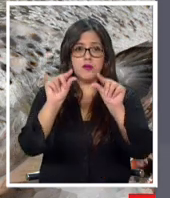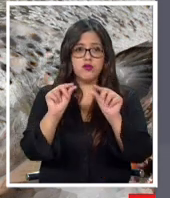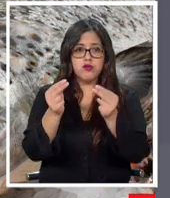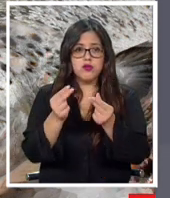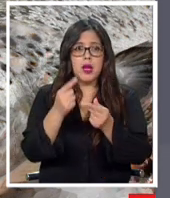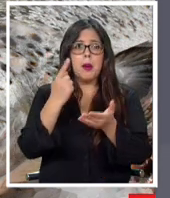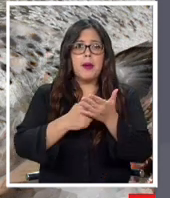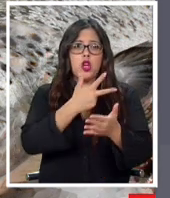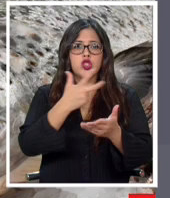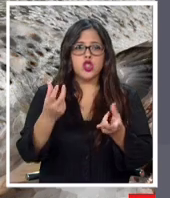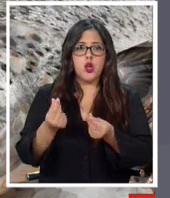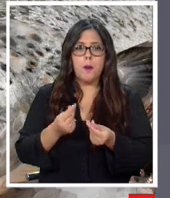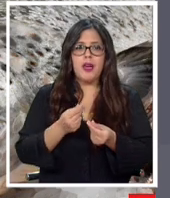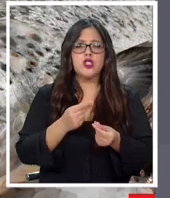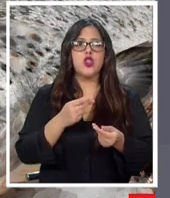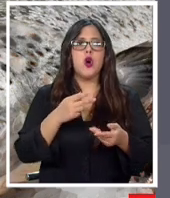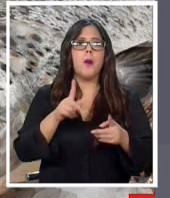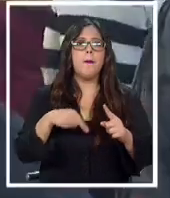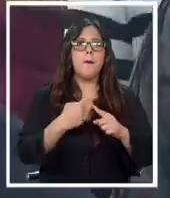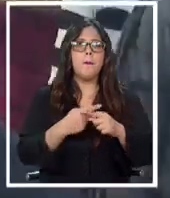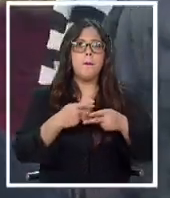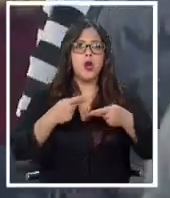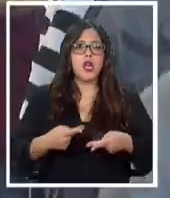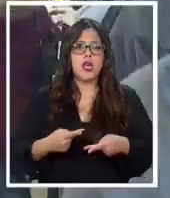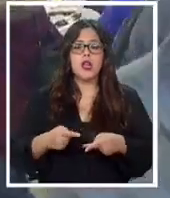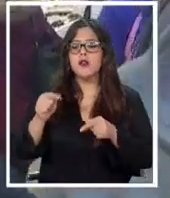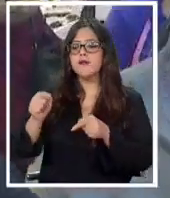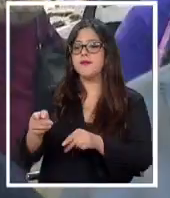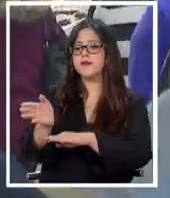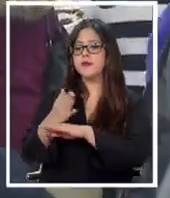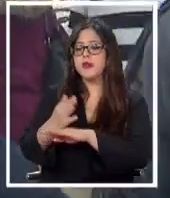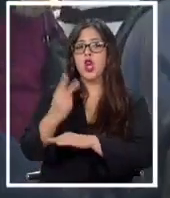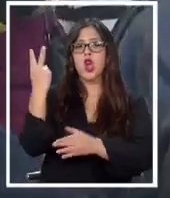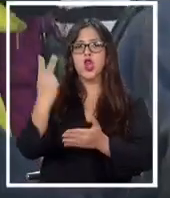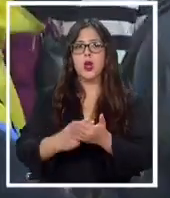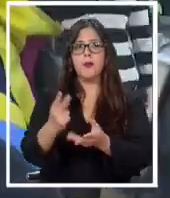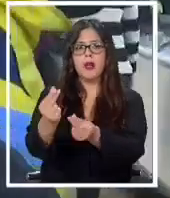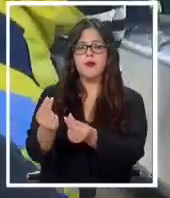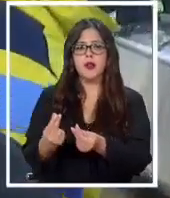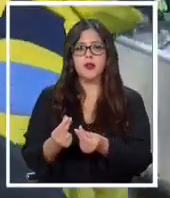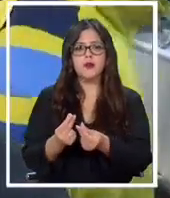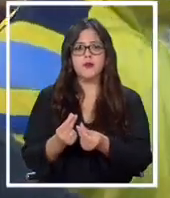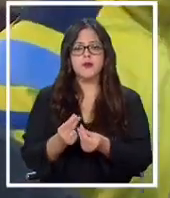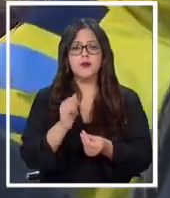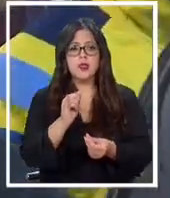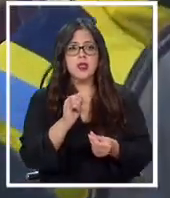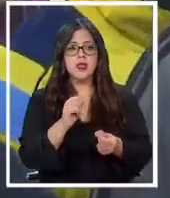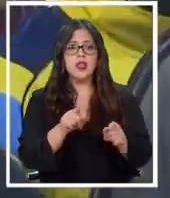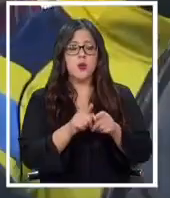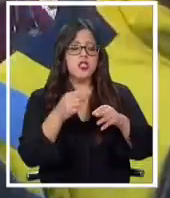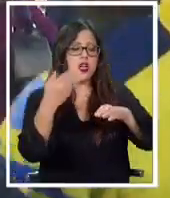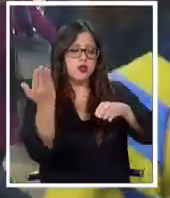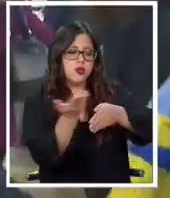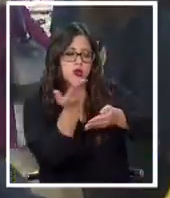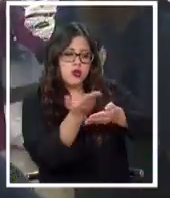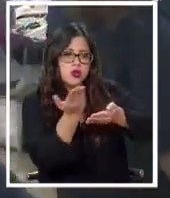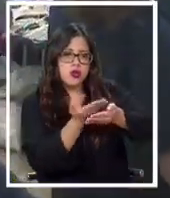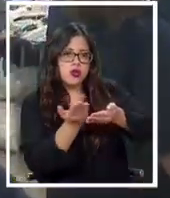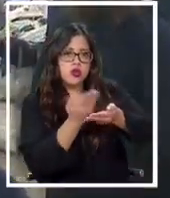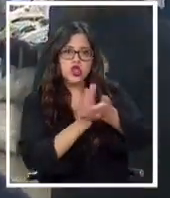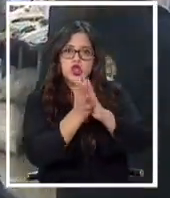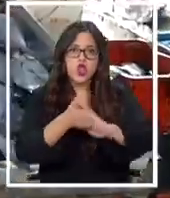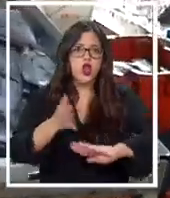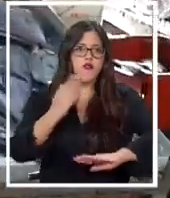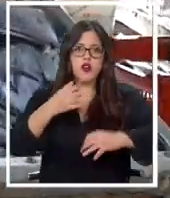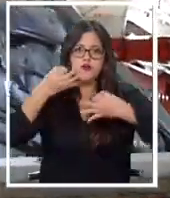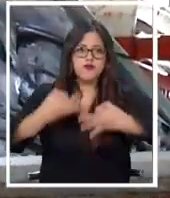solo 1.800 pesos el kilo. El pescadito está a 2 lucas, a 2.000 pesos. ¿Ya? Se lo damos bien fileteadito, está bien